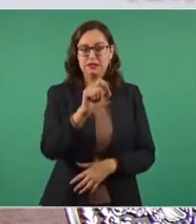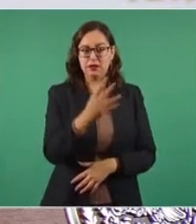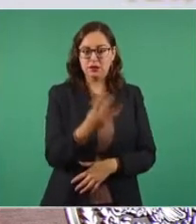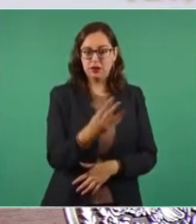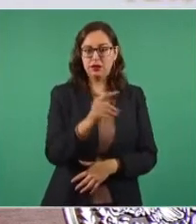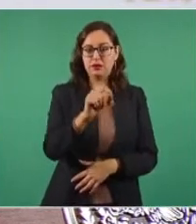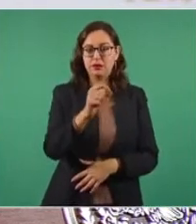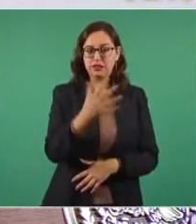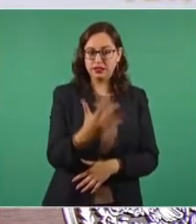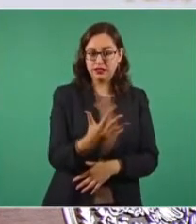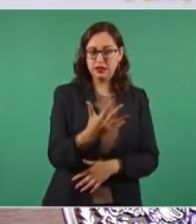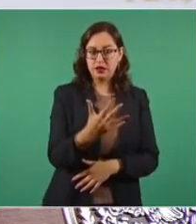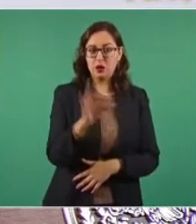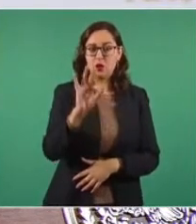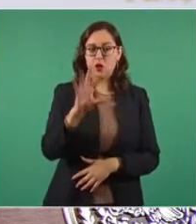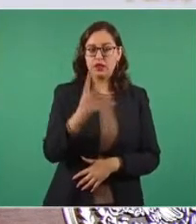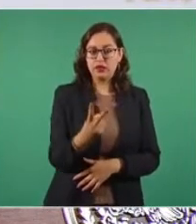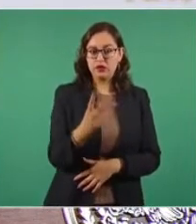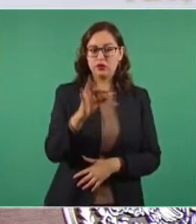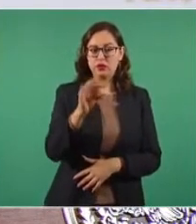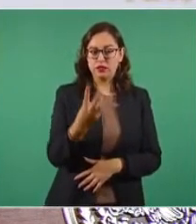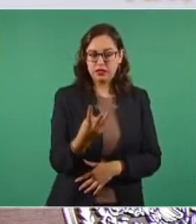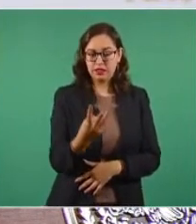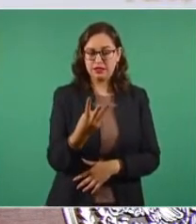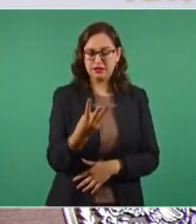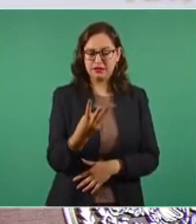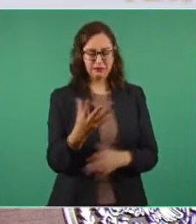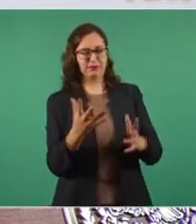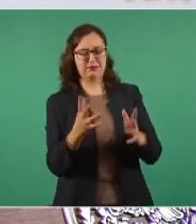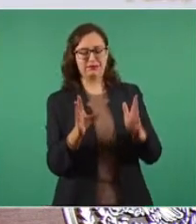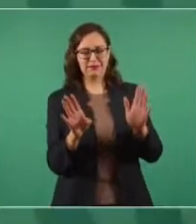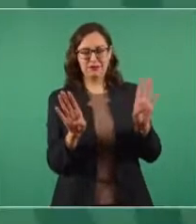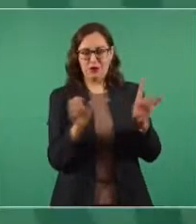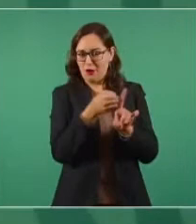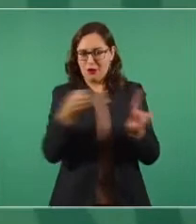25 42 43 cuenta